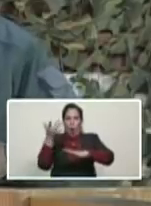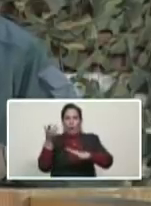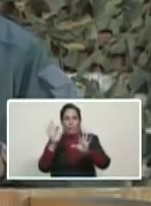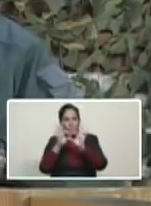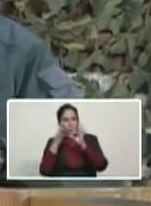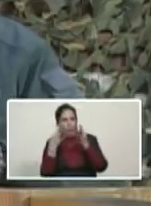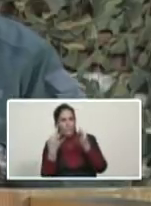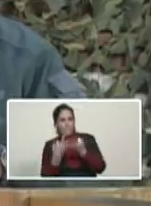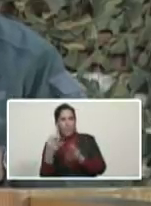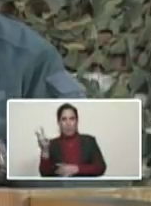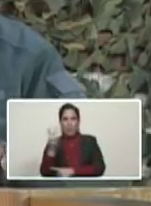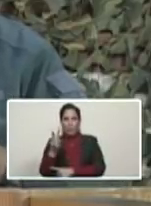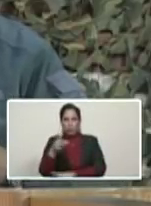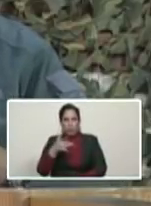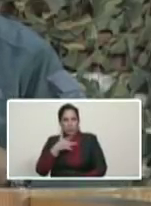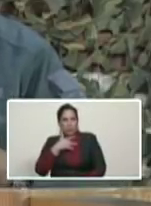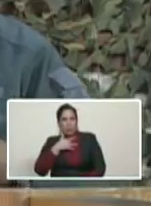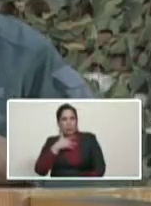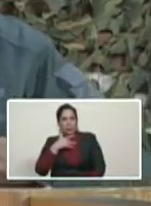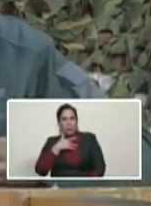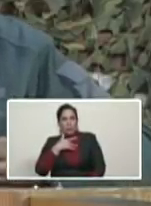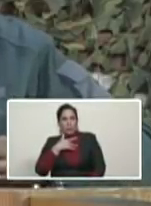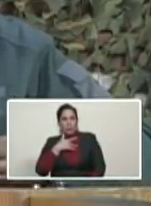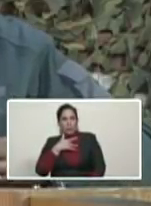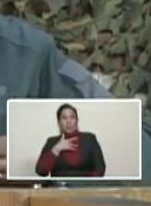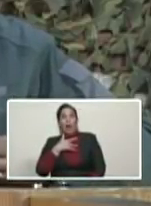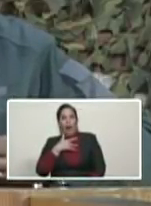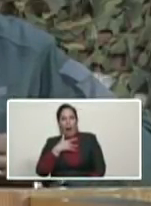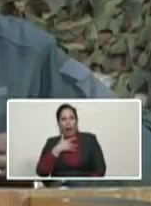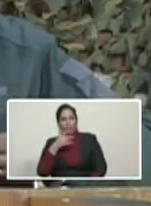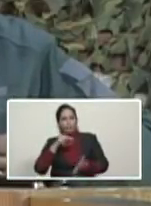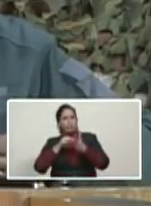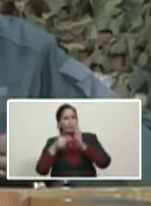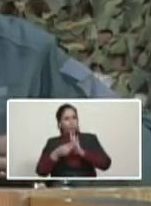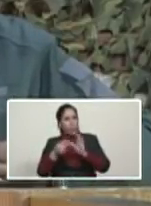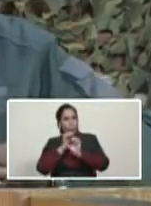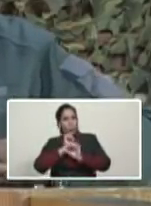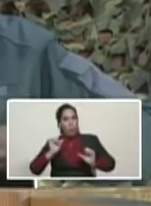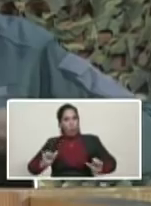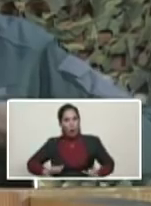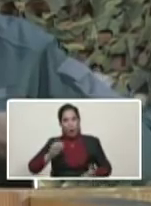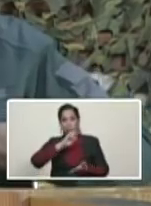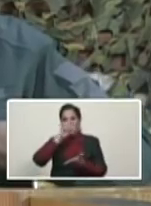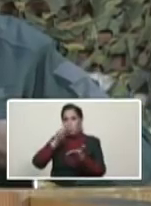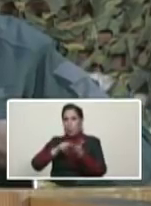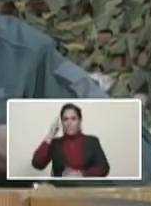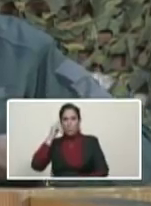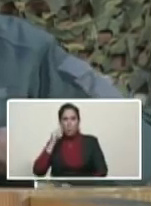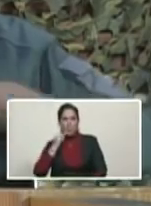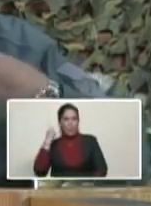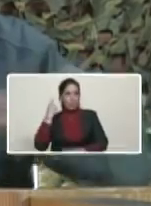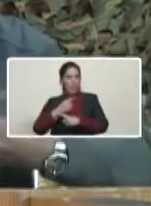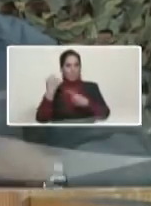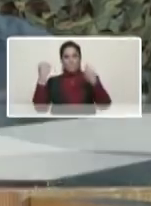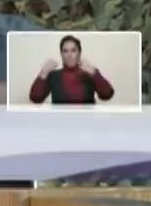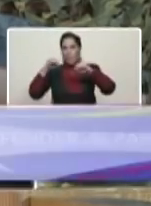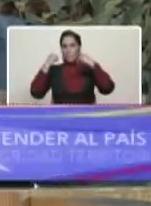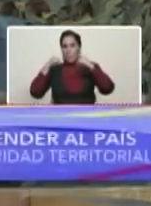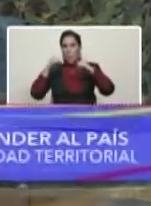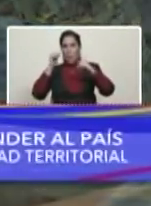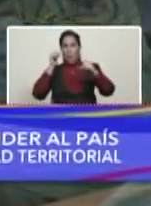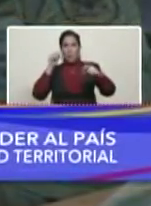venezolana. Así que la Fuerza Armada debe prepararse para